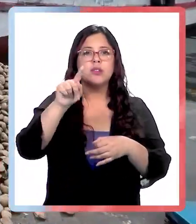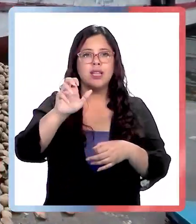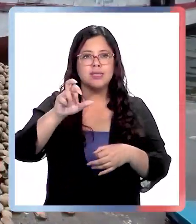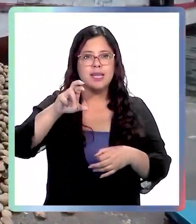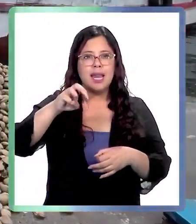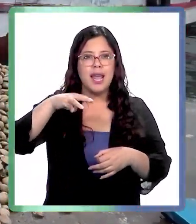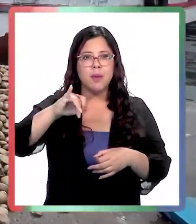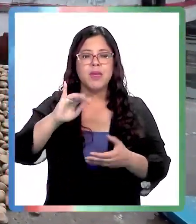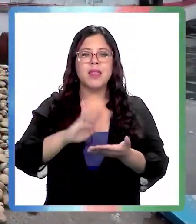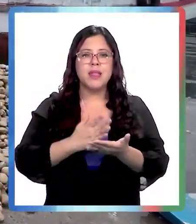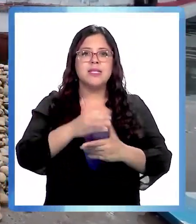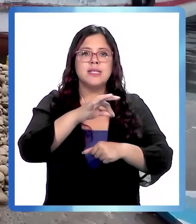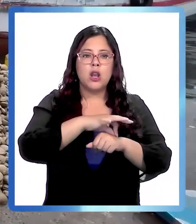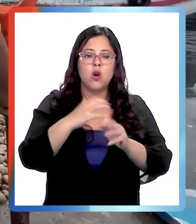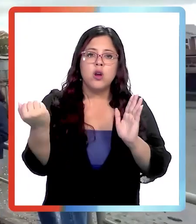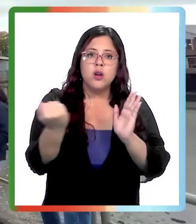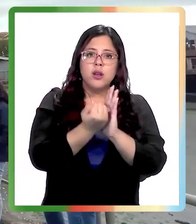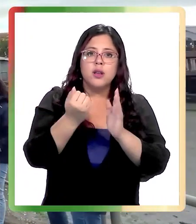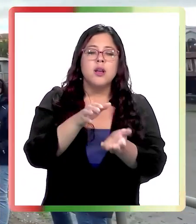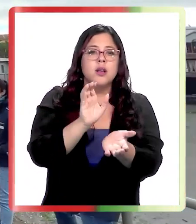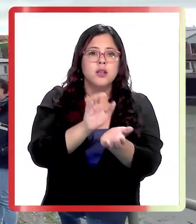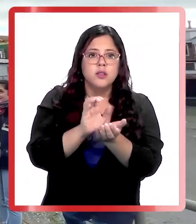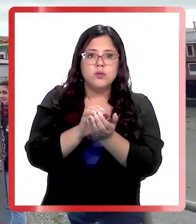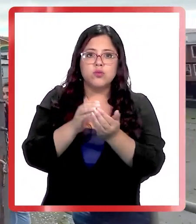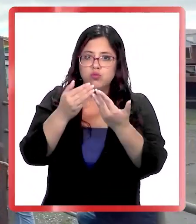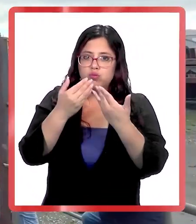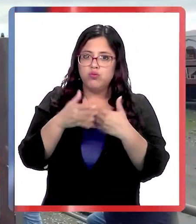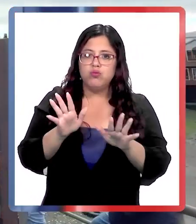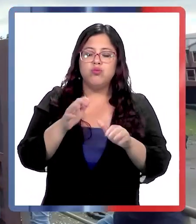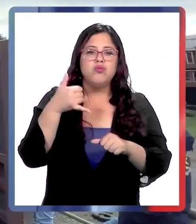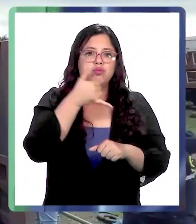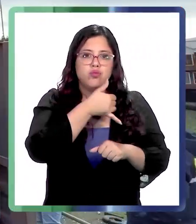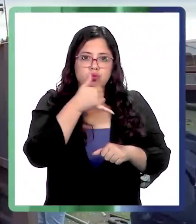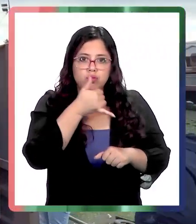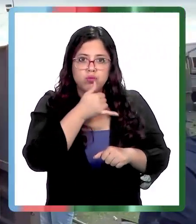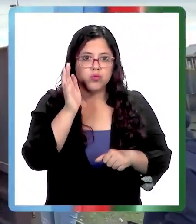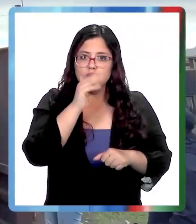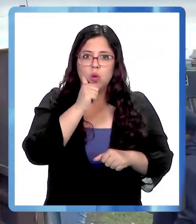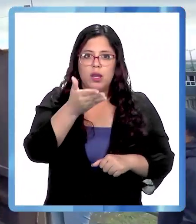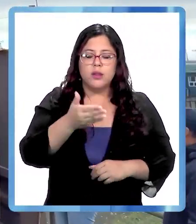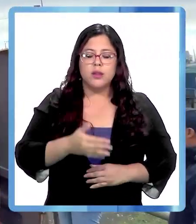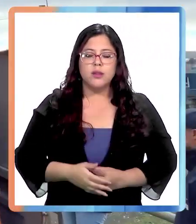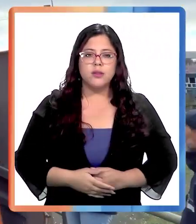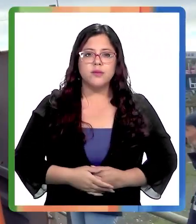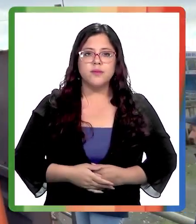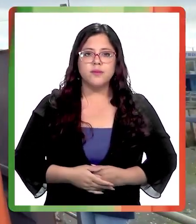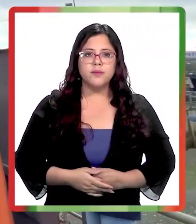Salud y que certifica que los mariscos están libres de toxinas de marea roja.